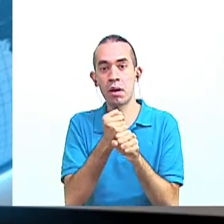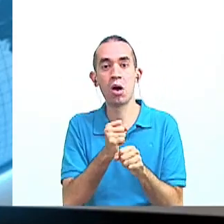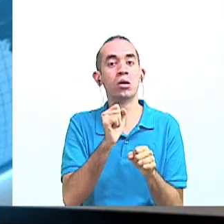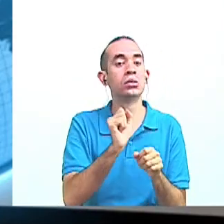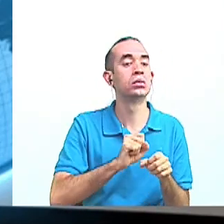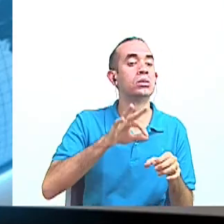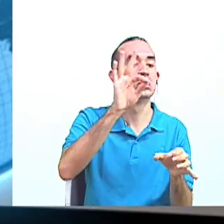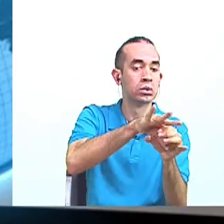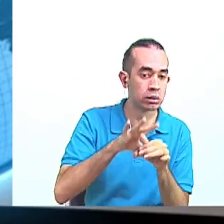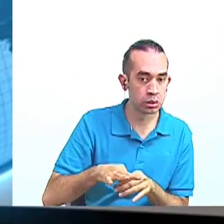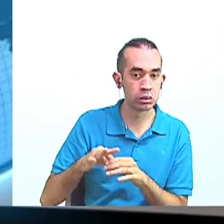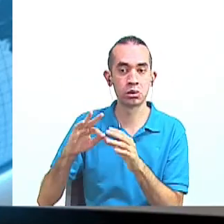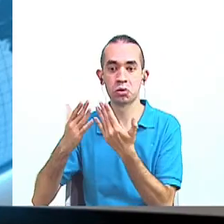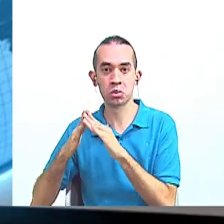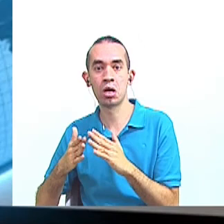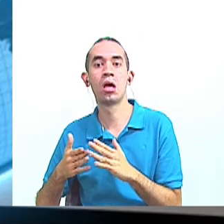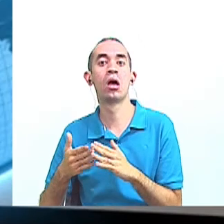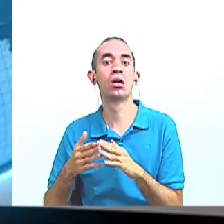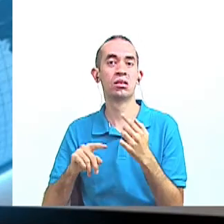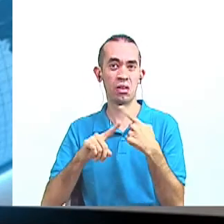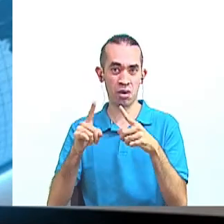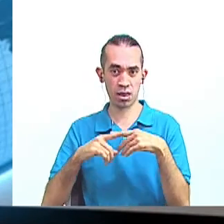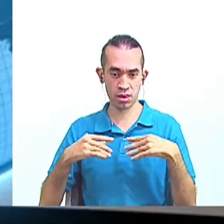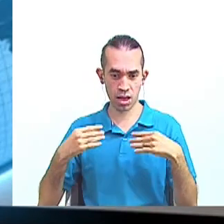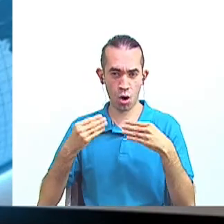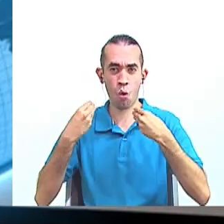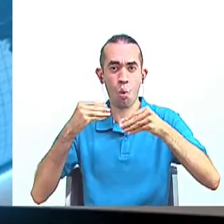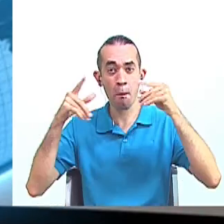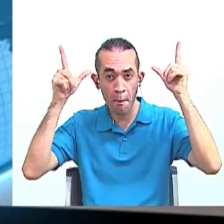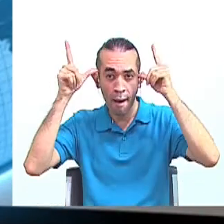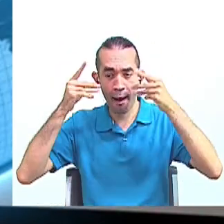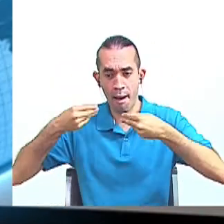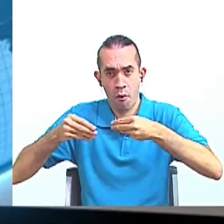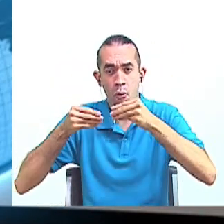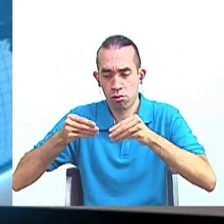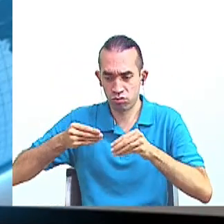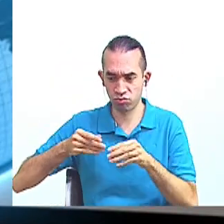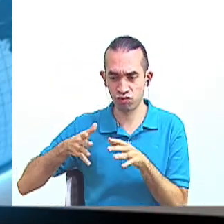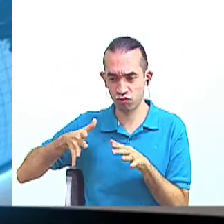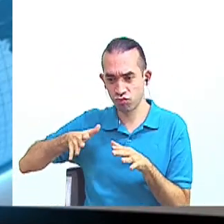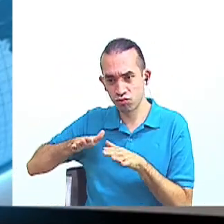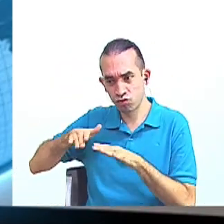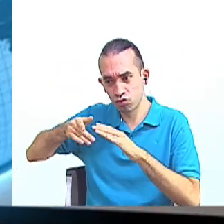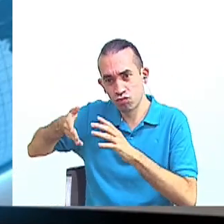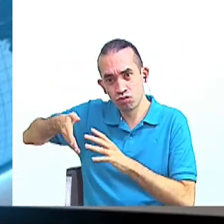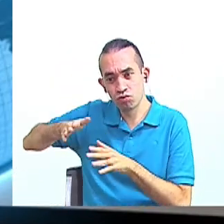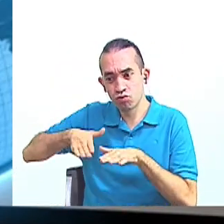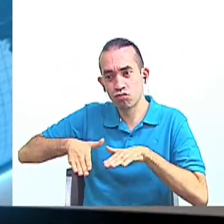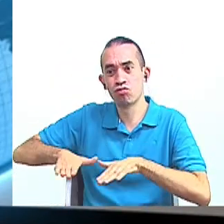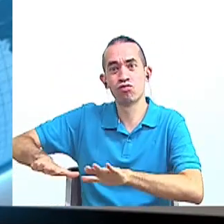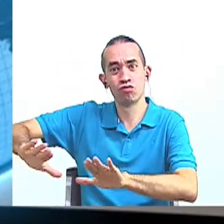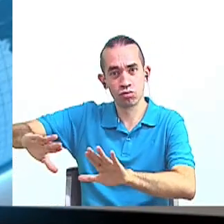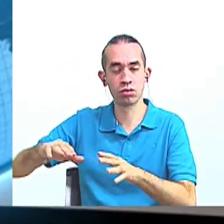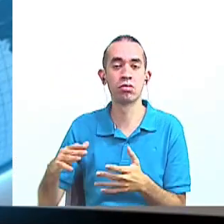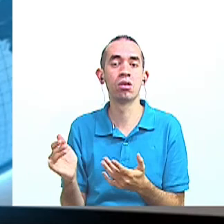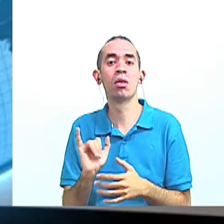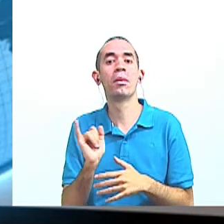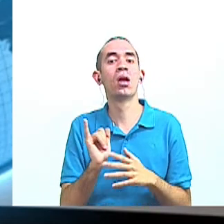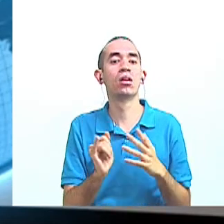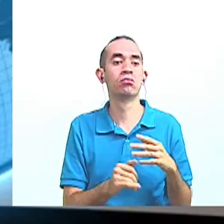ciudad, talabarteros, trabajaban con cuero, por ejemplo, sectores de clase media, pero sobre todo sectores de clase